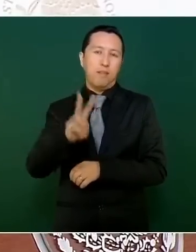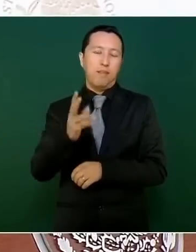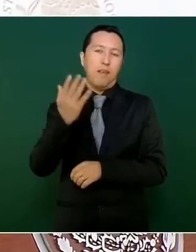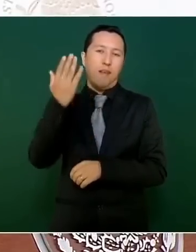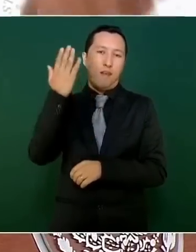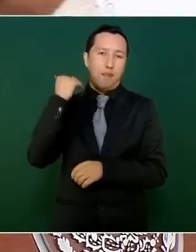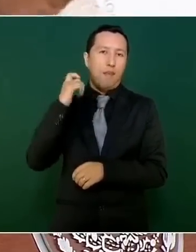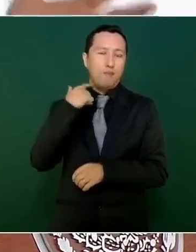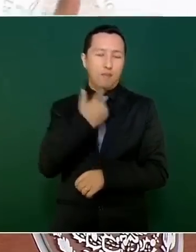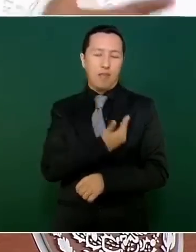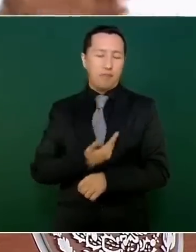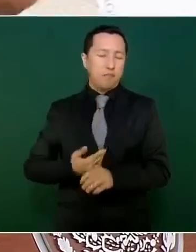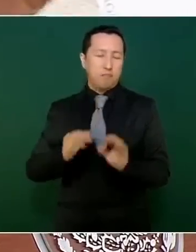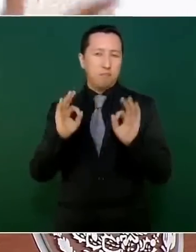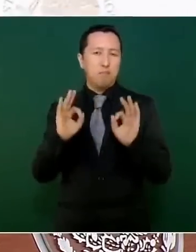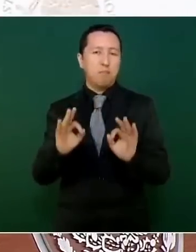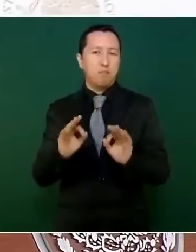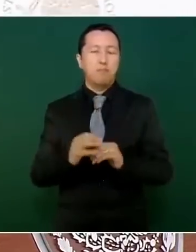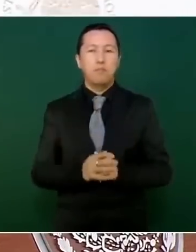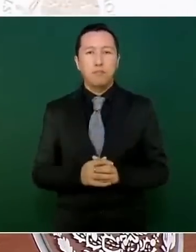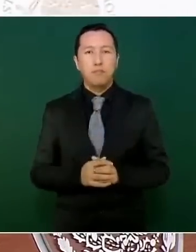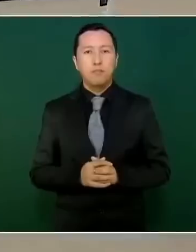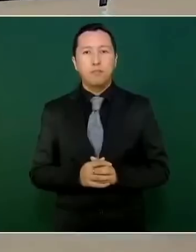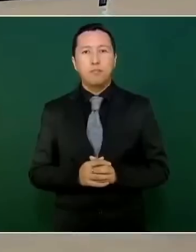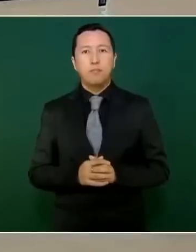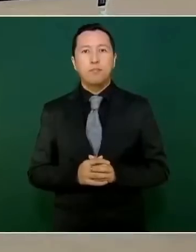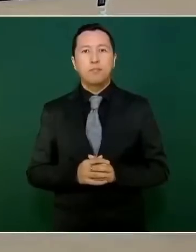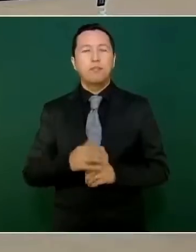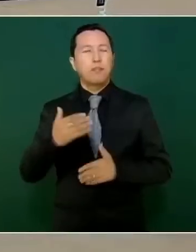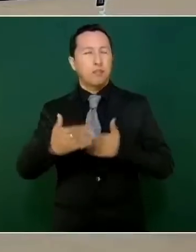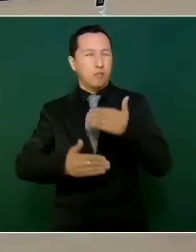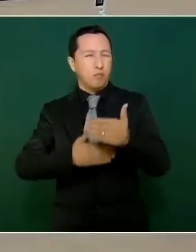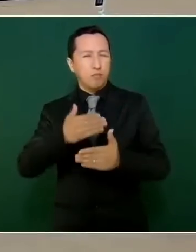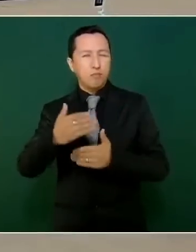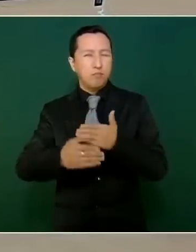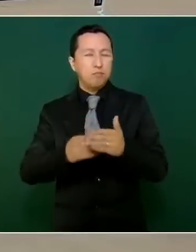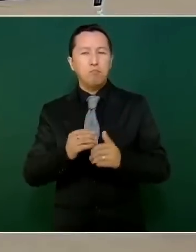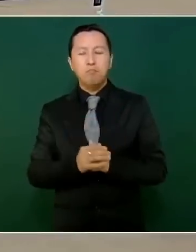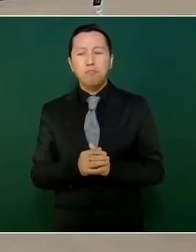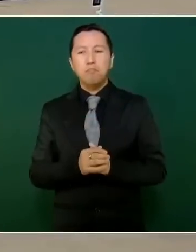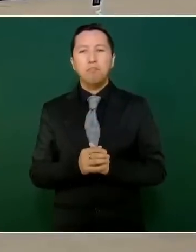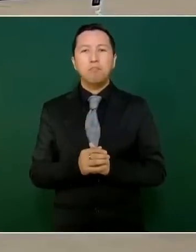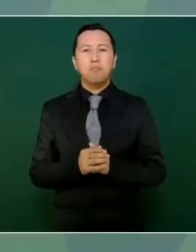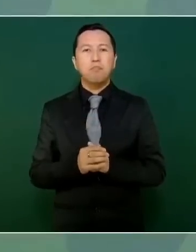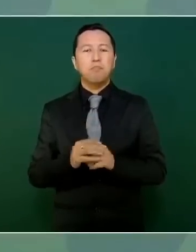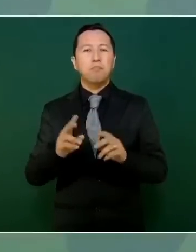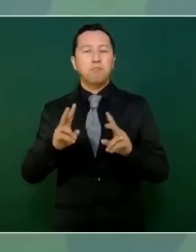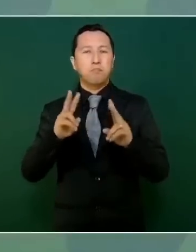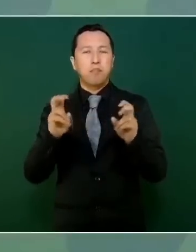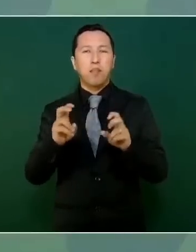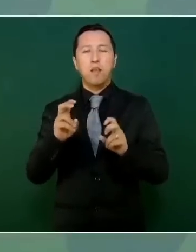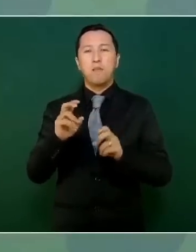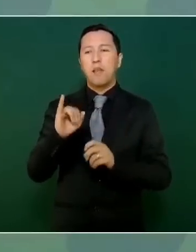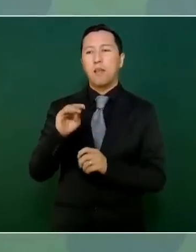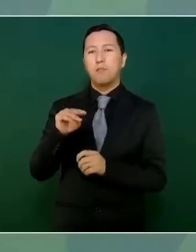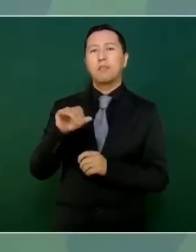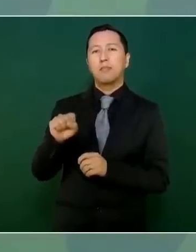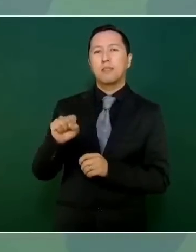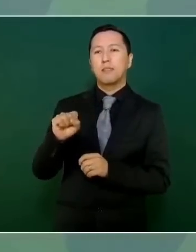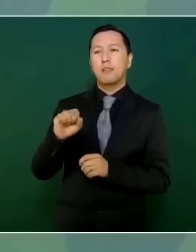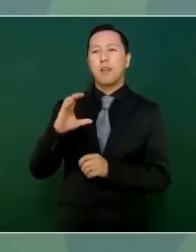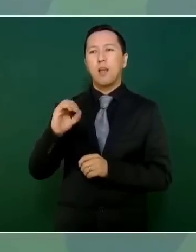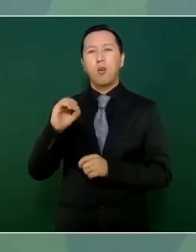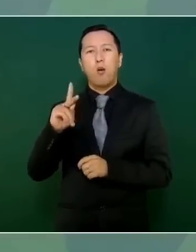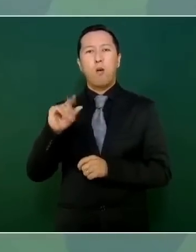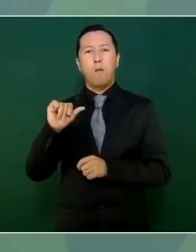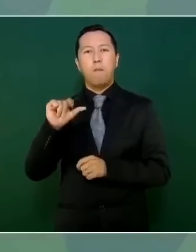Luego se hicieron cosas también en materia de salud. Hablabas del programa IMSS-Coplamar, creo que fue un